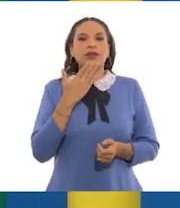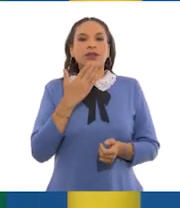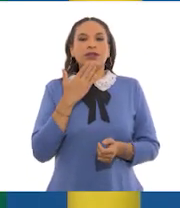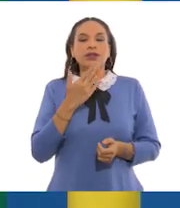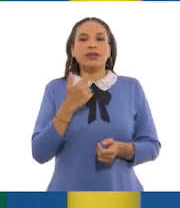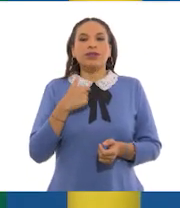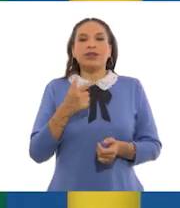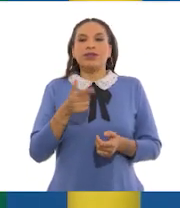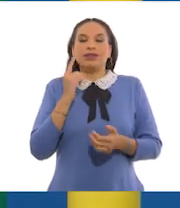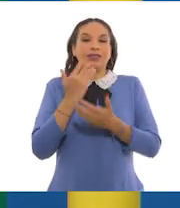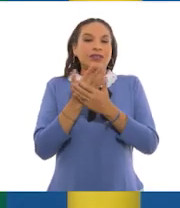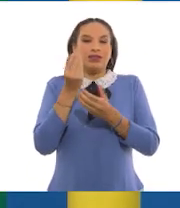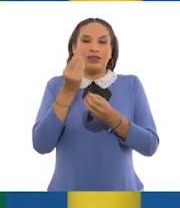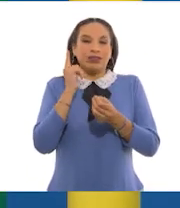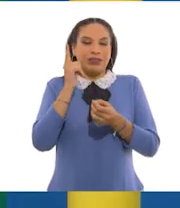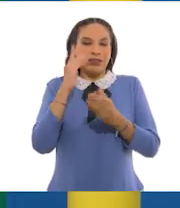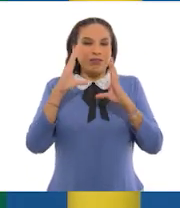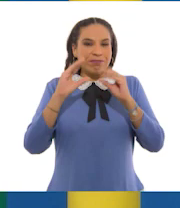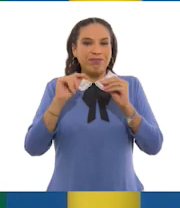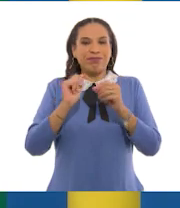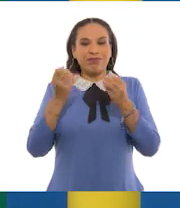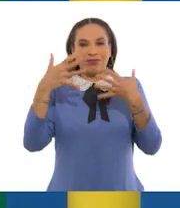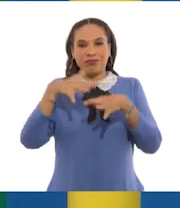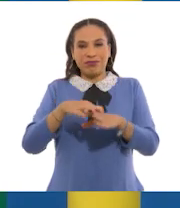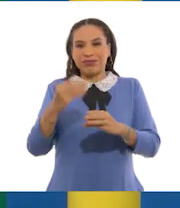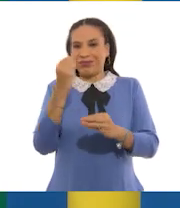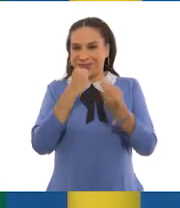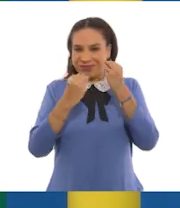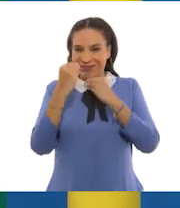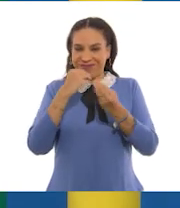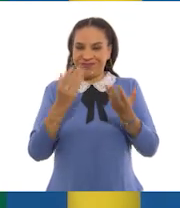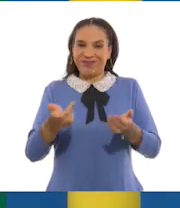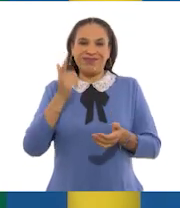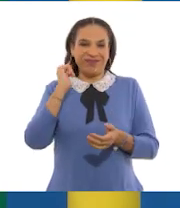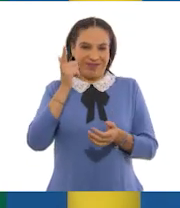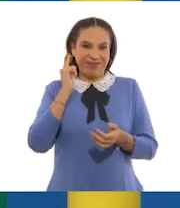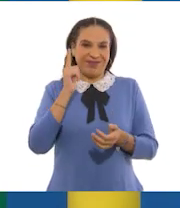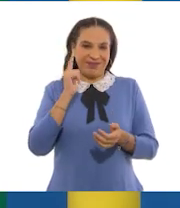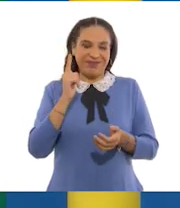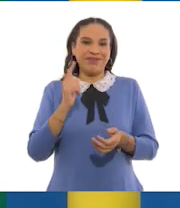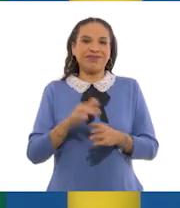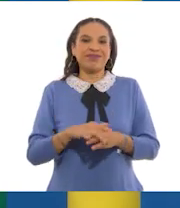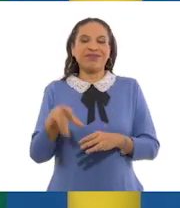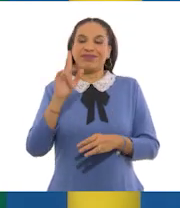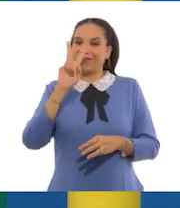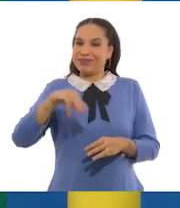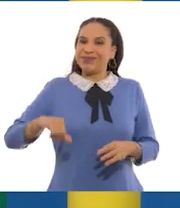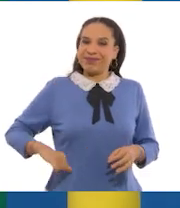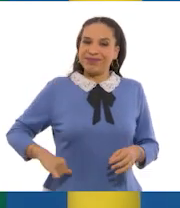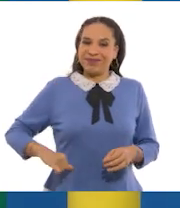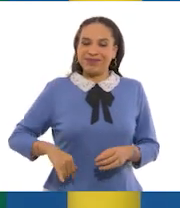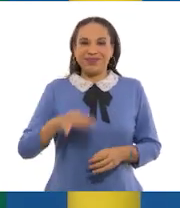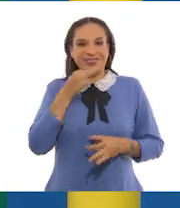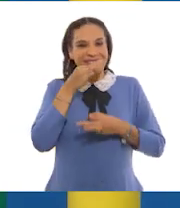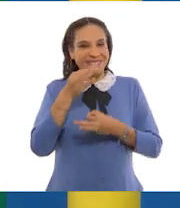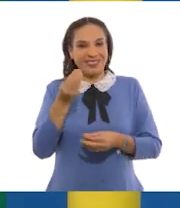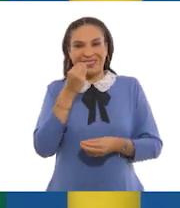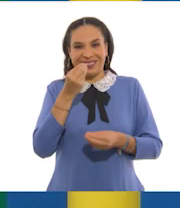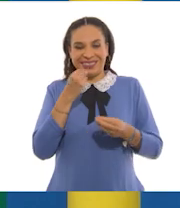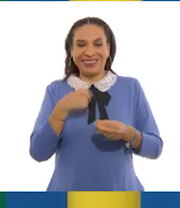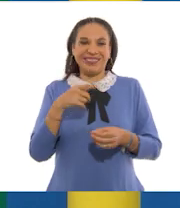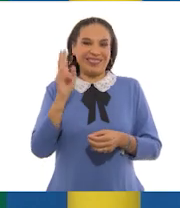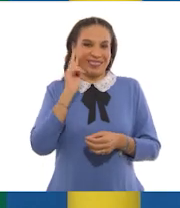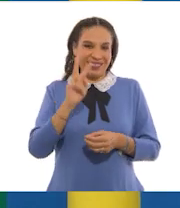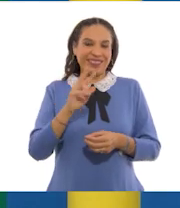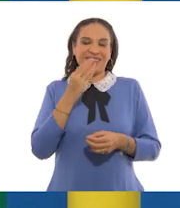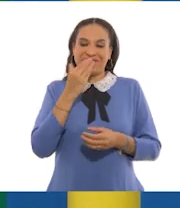Esperaré con muchas ansias esa clase sobre el mestizaje y la comida, que seguro va a estar muy interesante y apetitosa, ¿eh? Entonces voy a tener